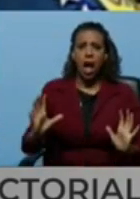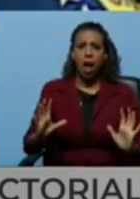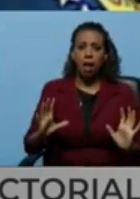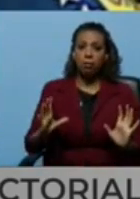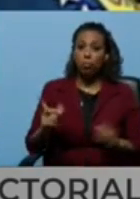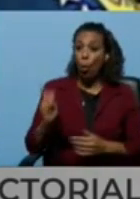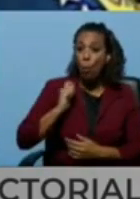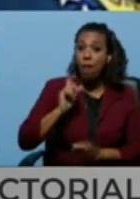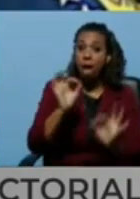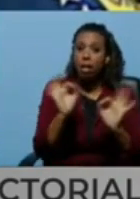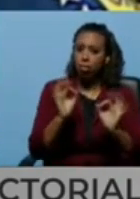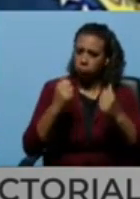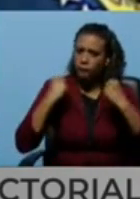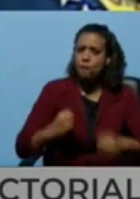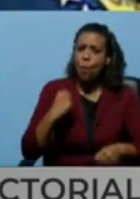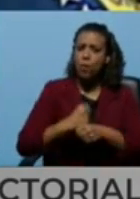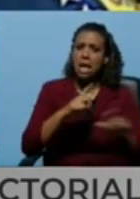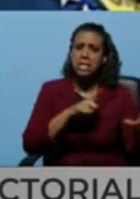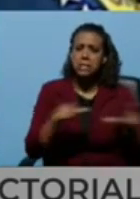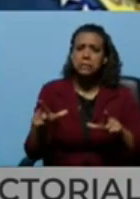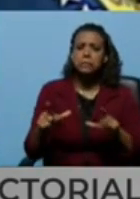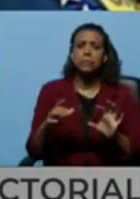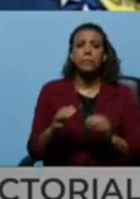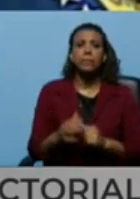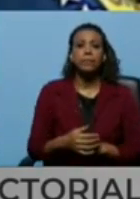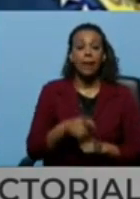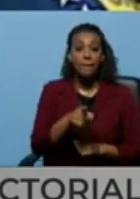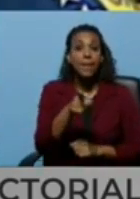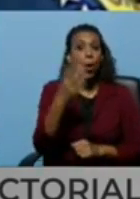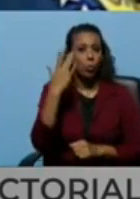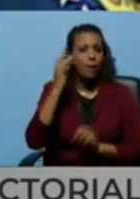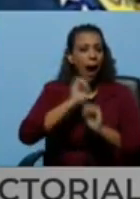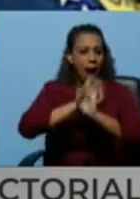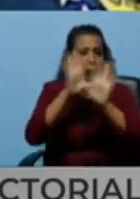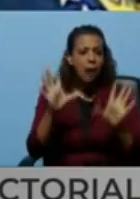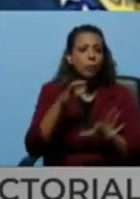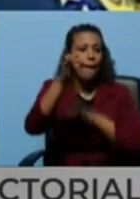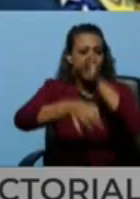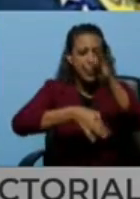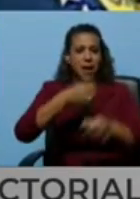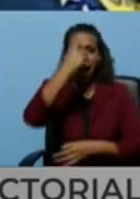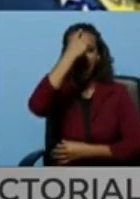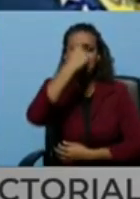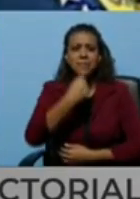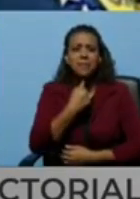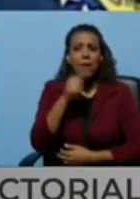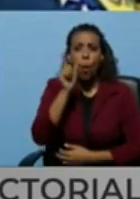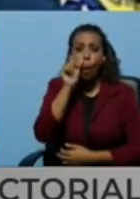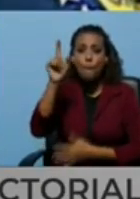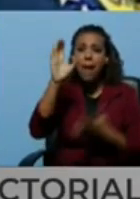Activo. Voy a hablar un poco de este señor para que nos ubiquemos, ¿no?